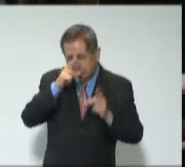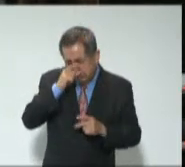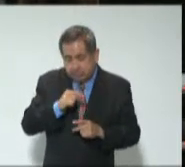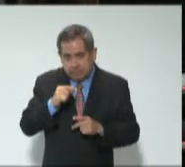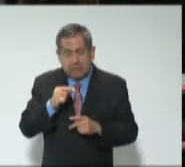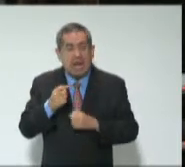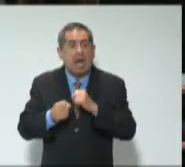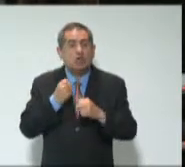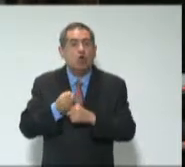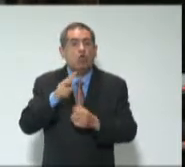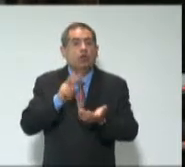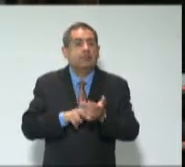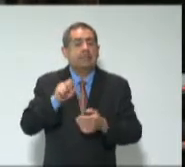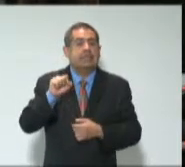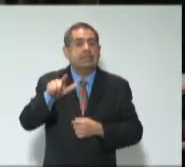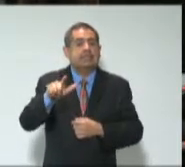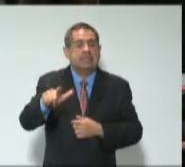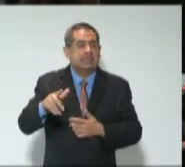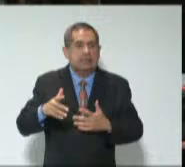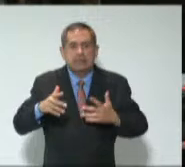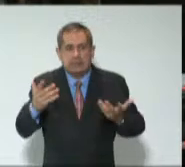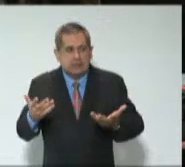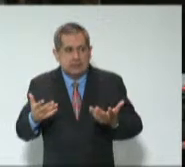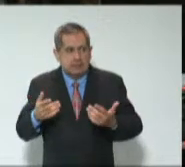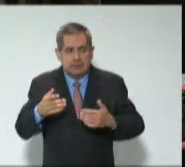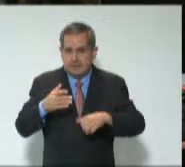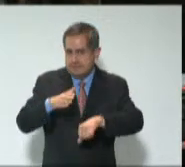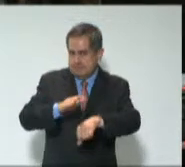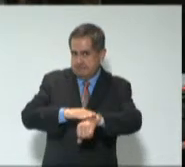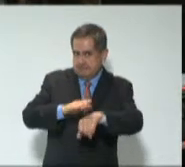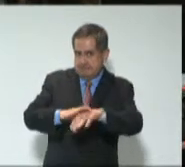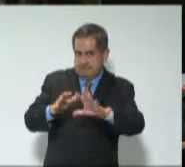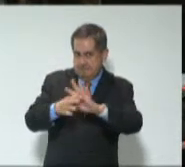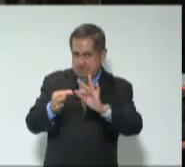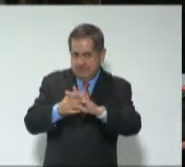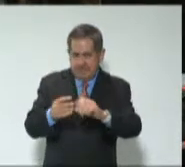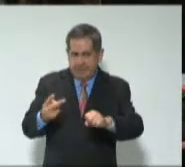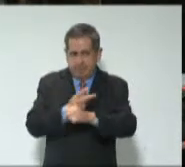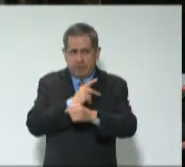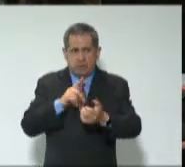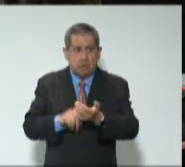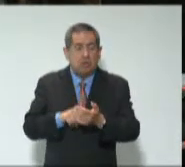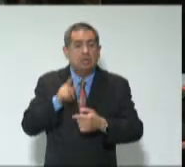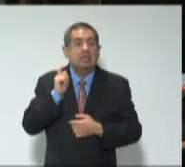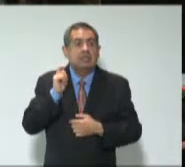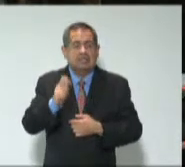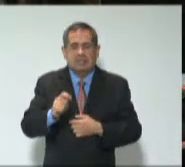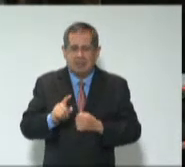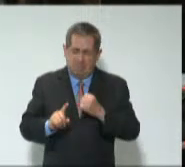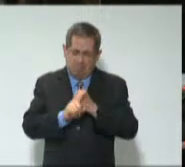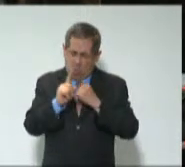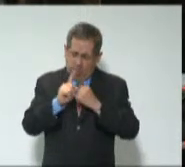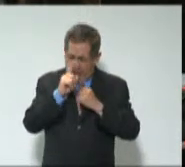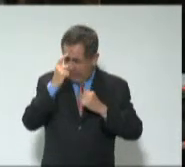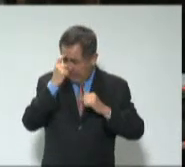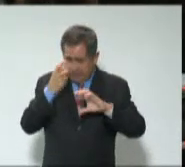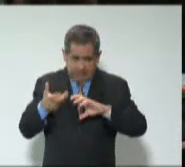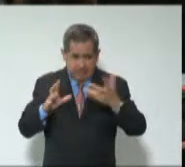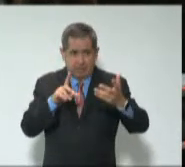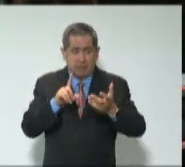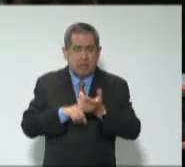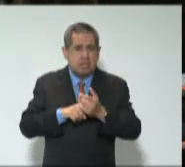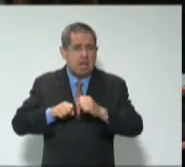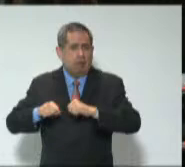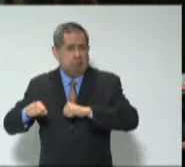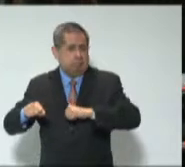2017 y en ese caso vale la pena subrayar que frente a la tragedia que representó el